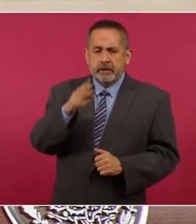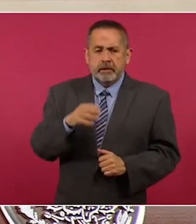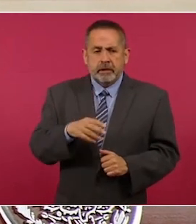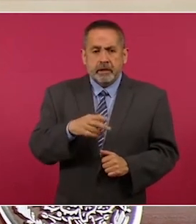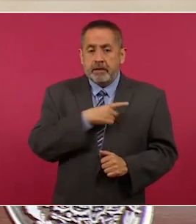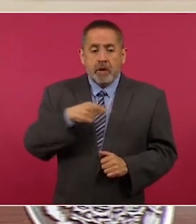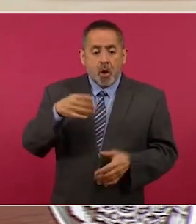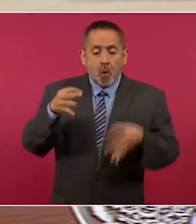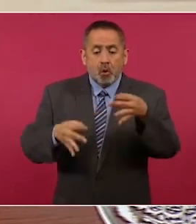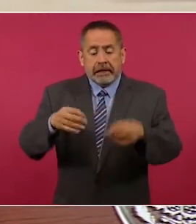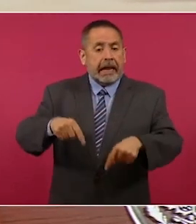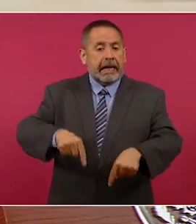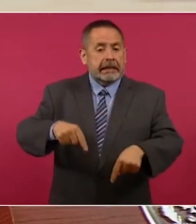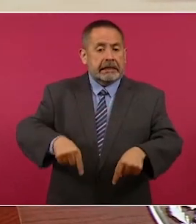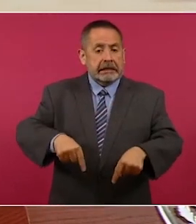juzgar aquí.